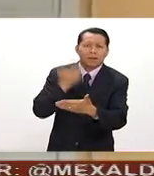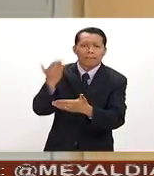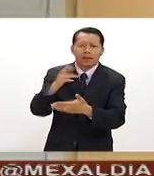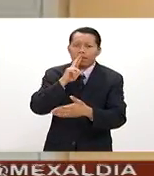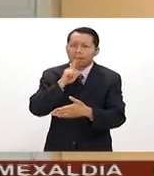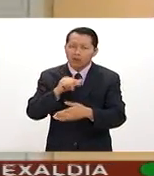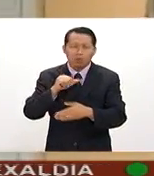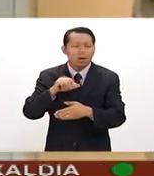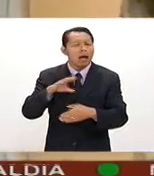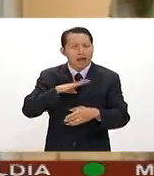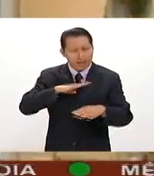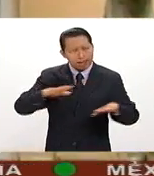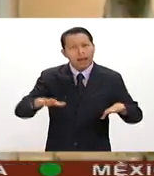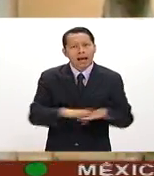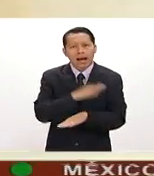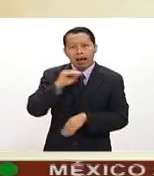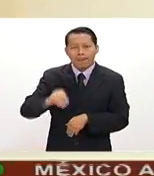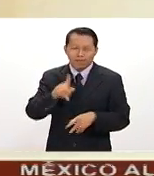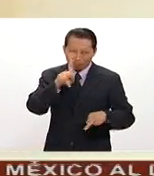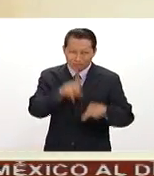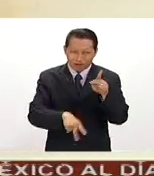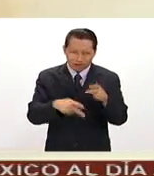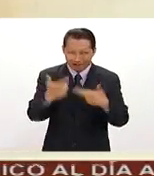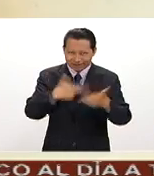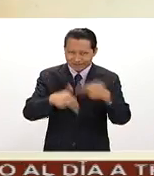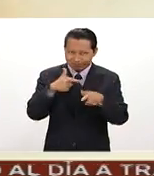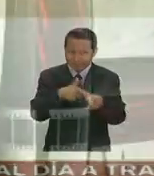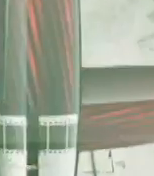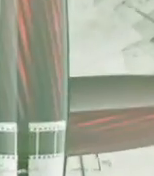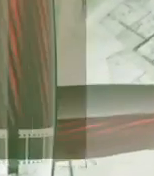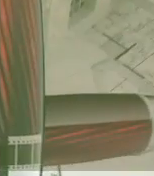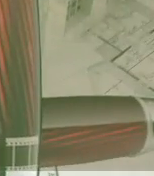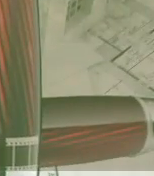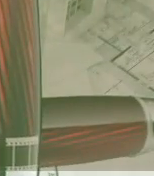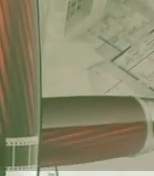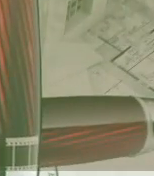cambios. Vamos a hacer una breve pausa, regresamos. Esto es México al Día.